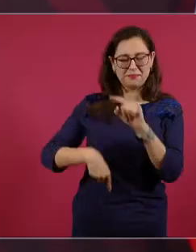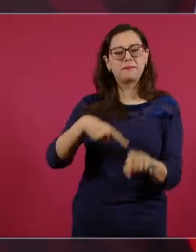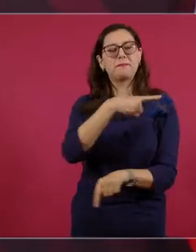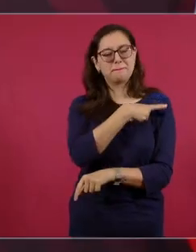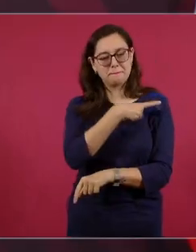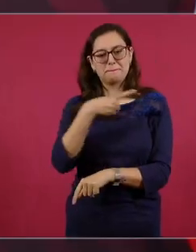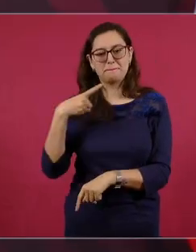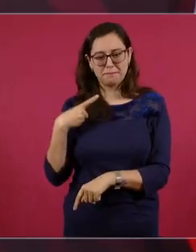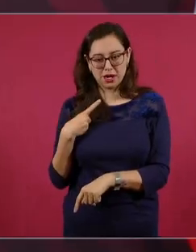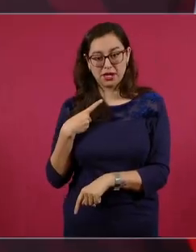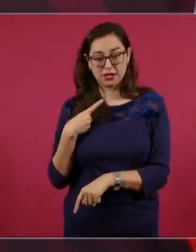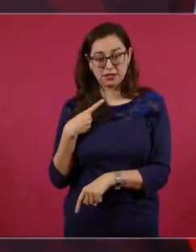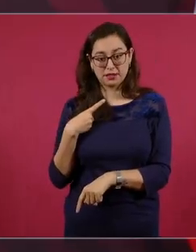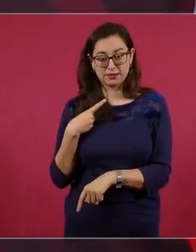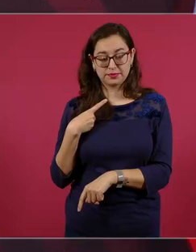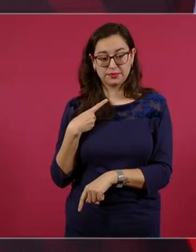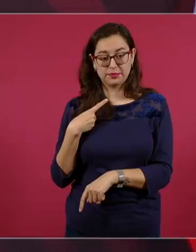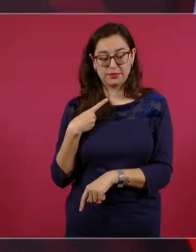para